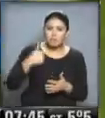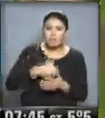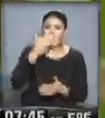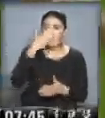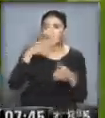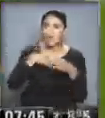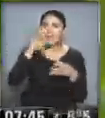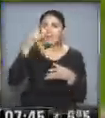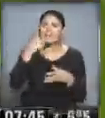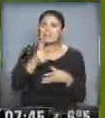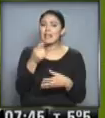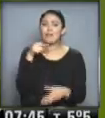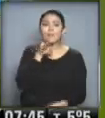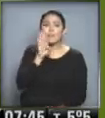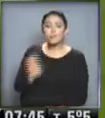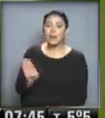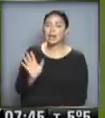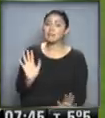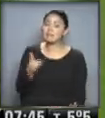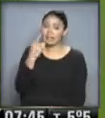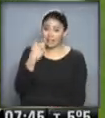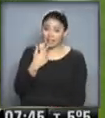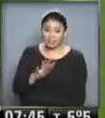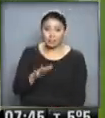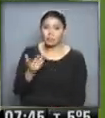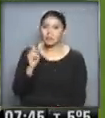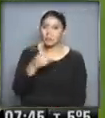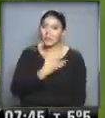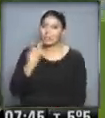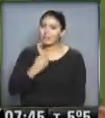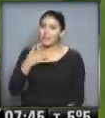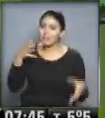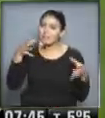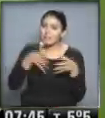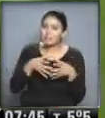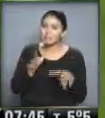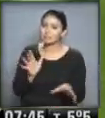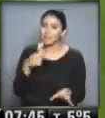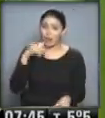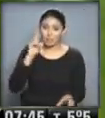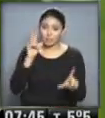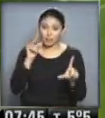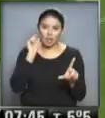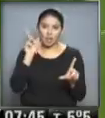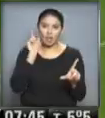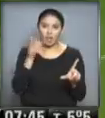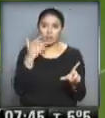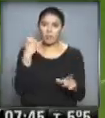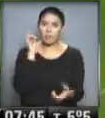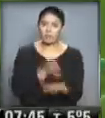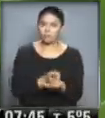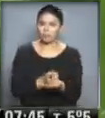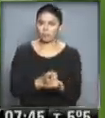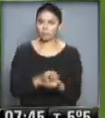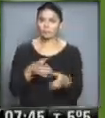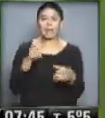que sos de la B es entendible. Ahora, la complicidad de los dirigentes, le digo que sí. Más allá de ver la goleada esta, sí. Puede haber sanción para y nos van a